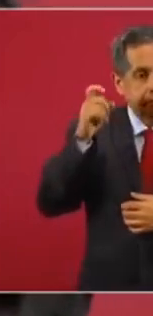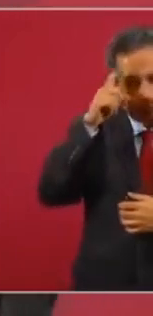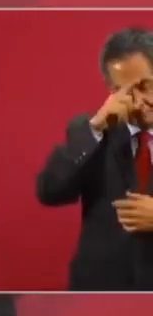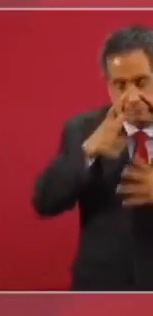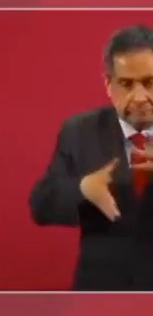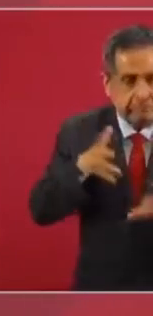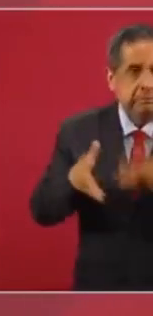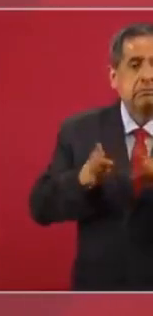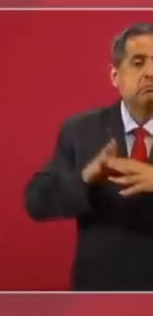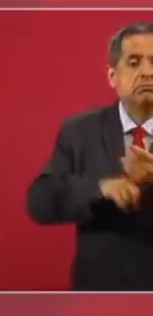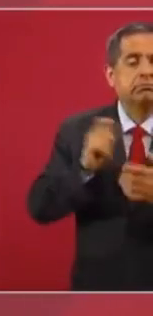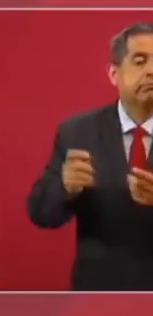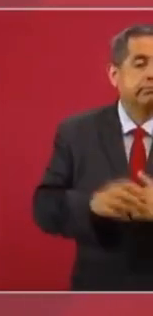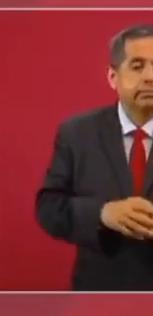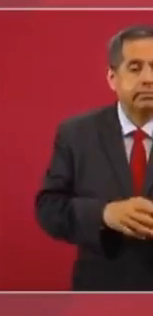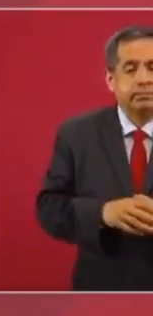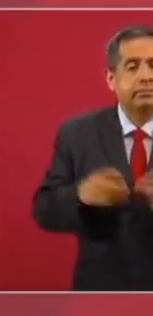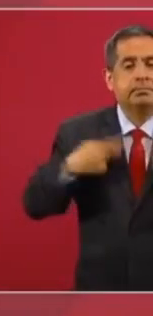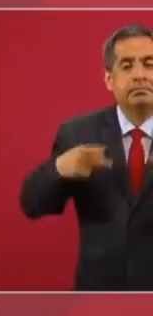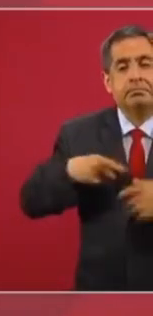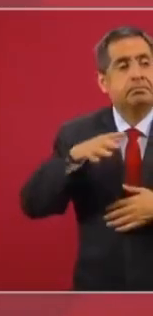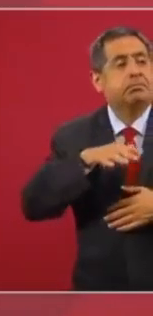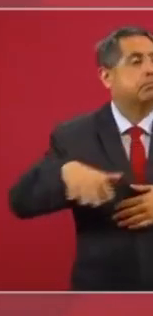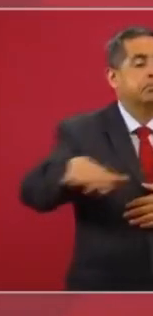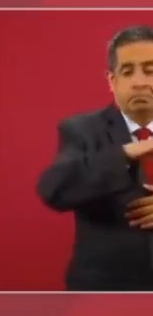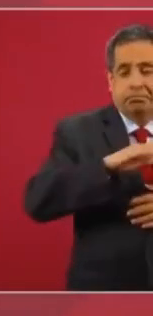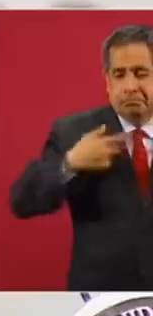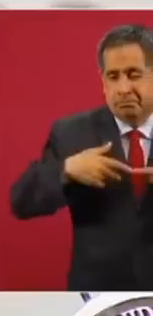trabajo que la gente